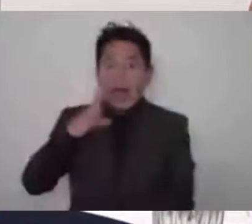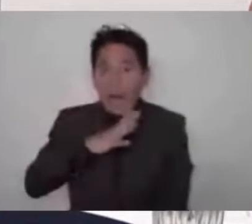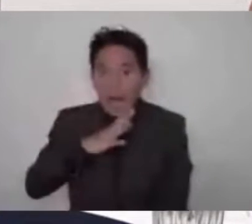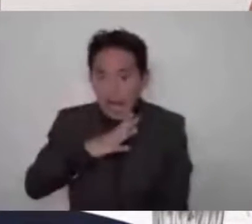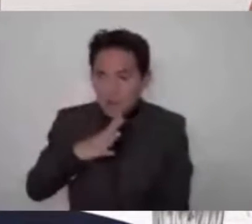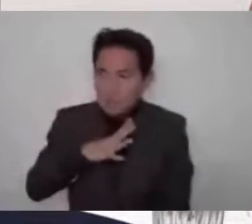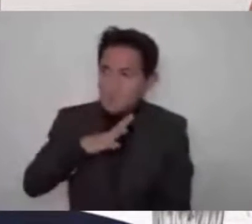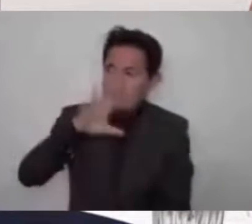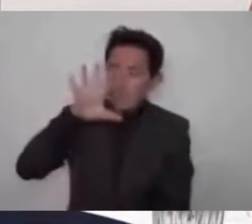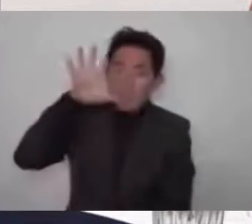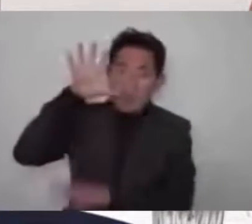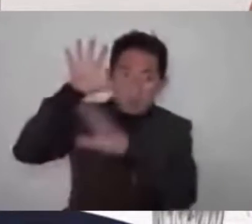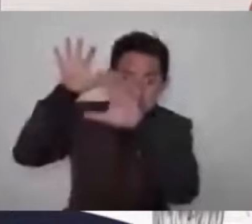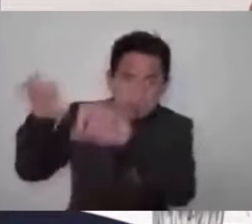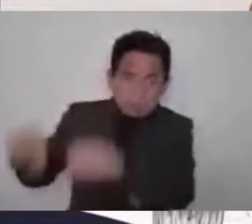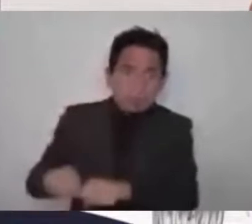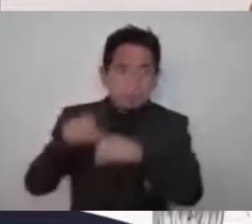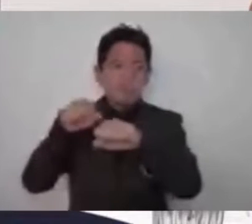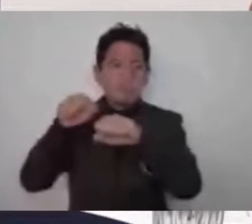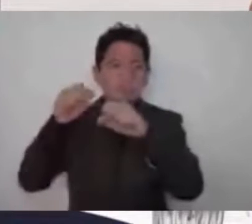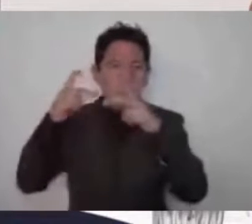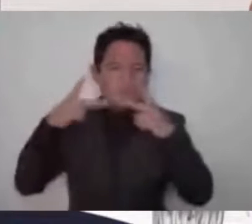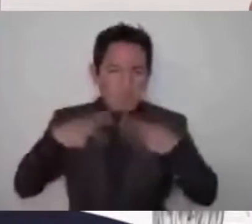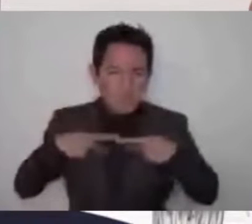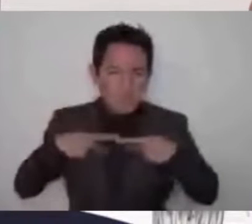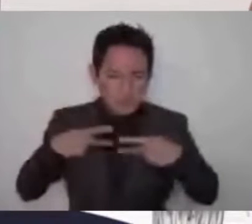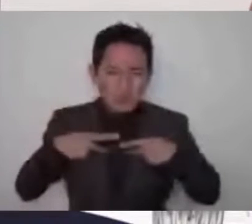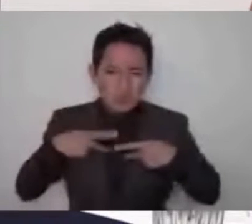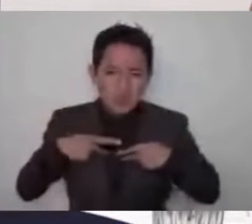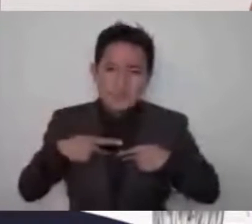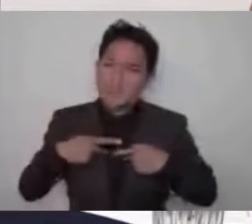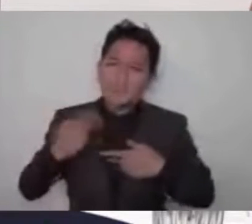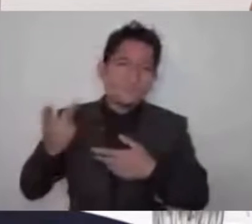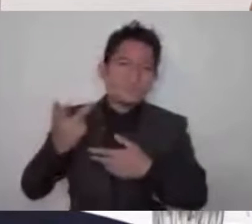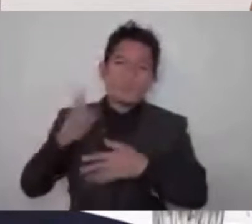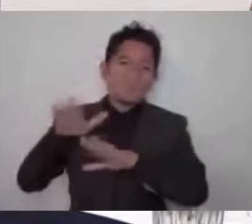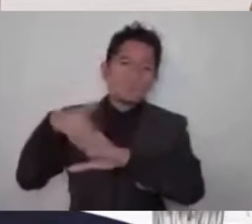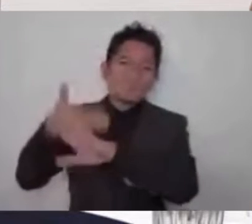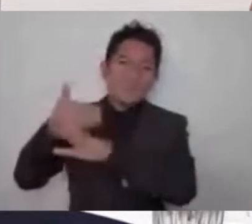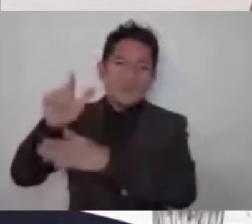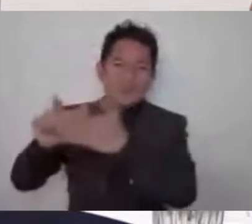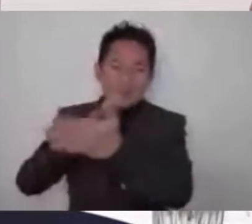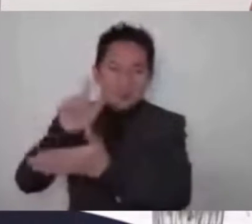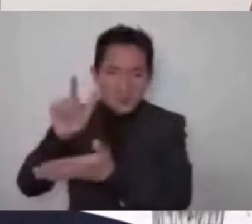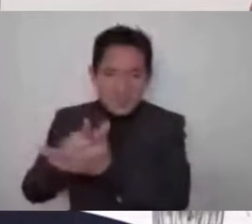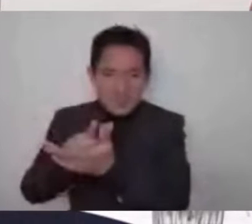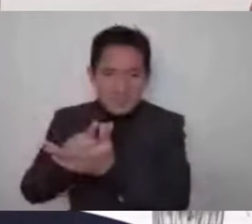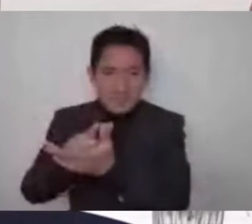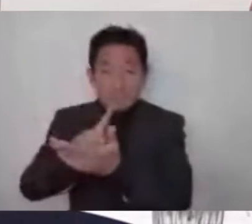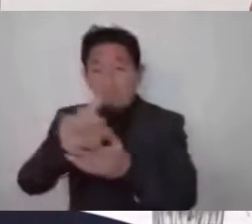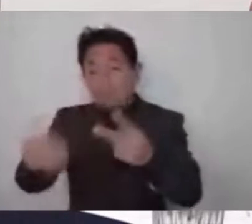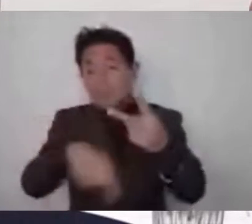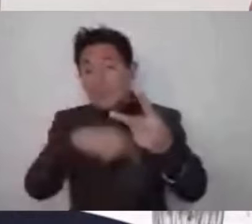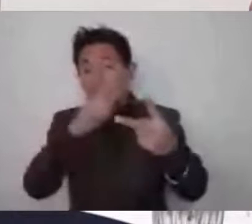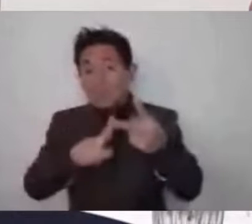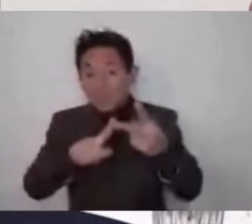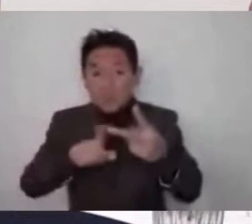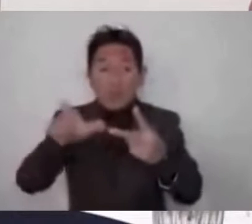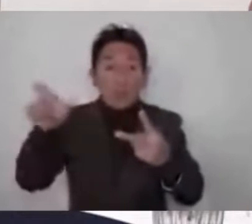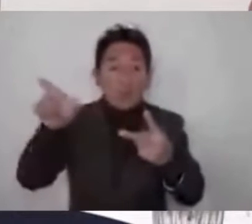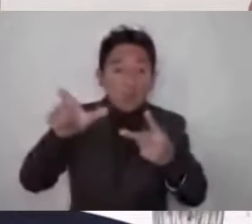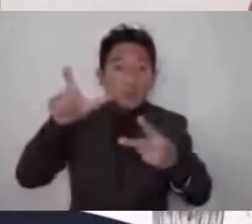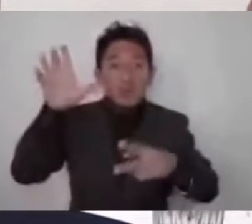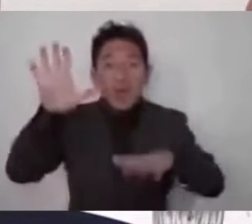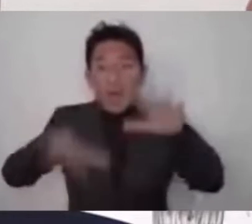relación con la ilegalidad porque Bueno si siguiera habiendo detenciones y todo lo relativo a la legalidad de detenciones estuviera completamente claro